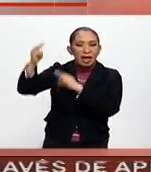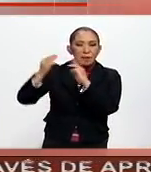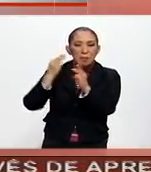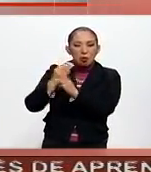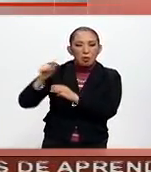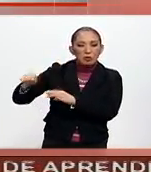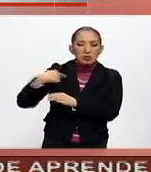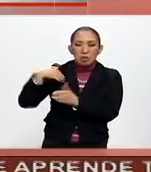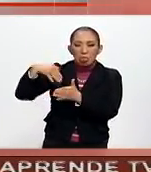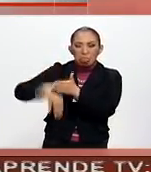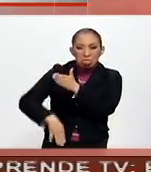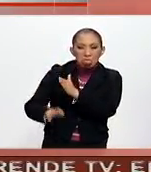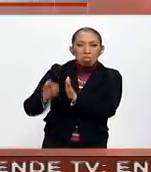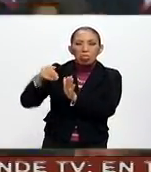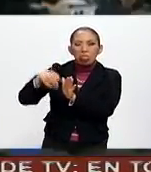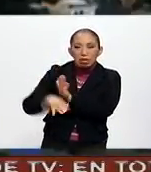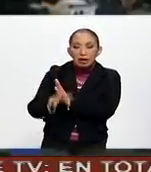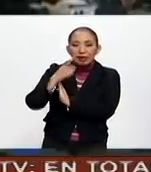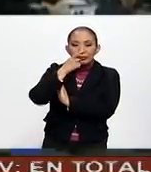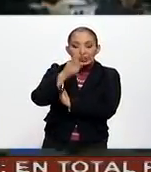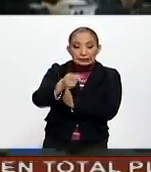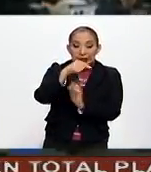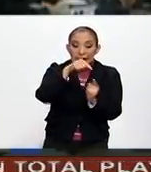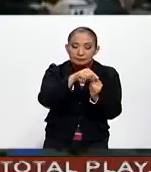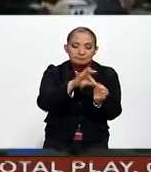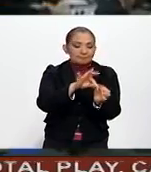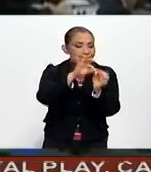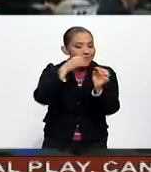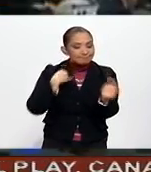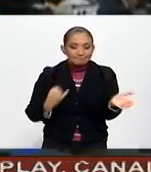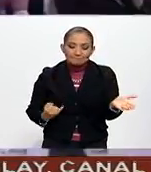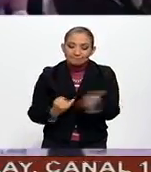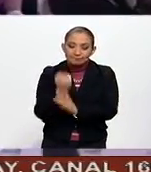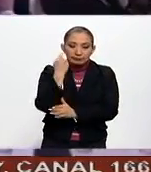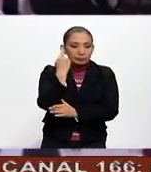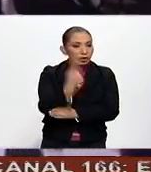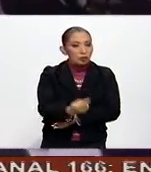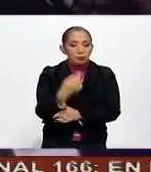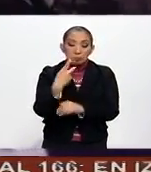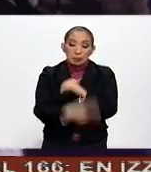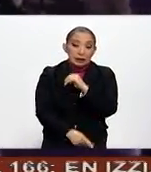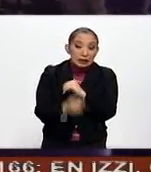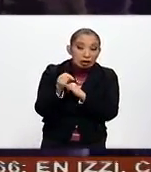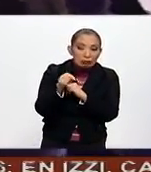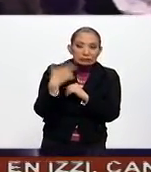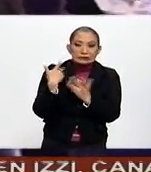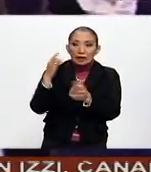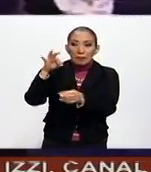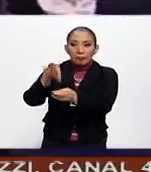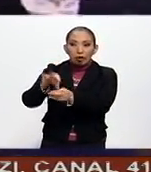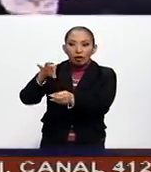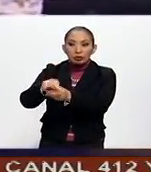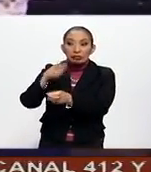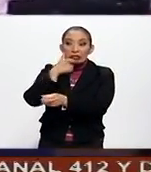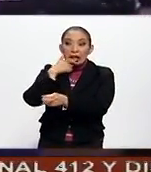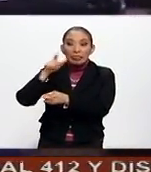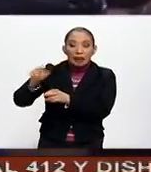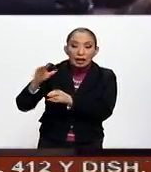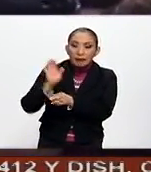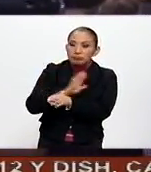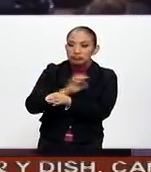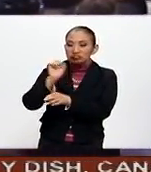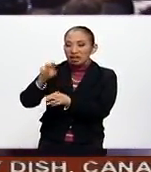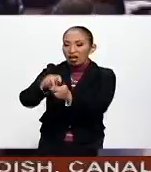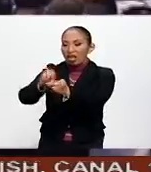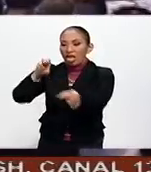y refiere un punto, dice que se concretó uno de los riesgos, y ese riesgo fue el voto en el Reino Unido a favor